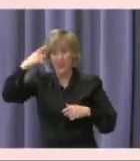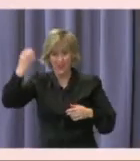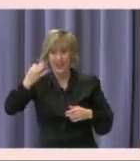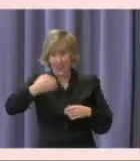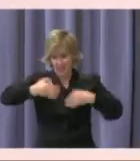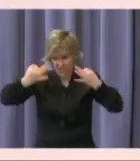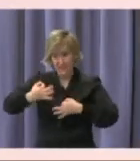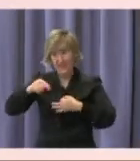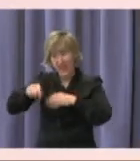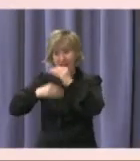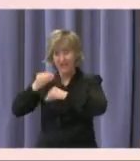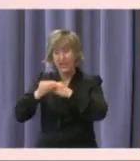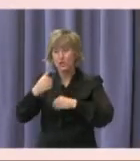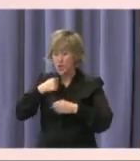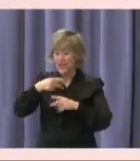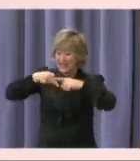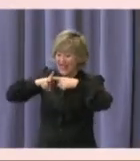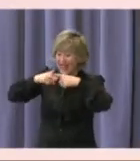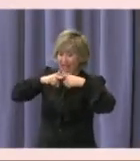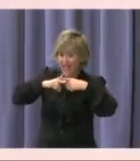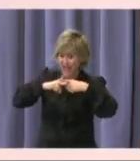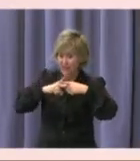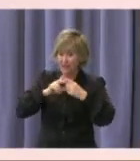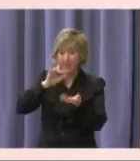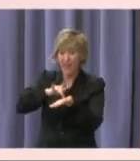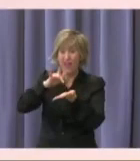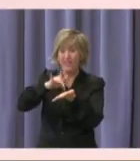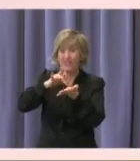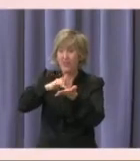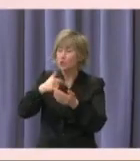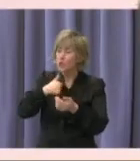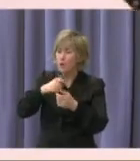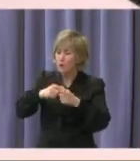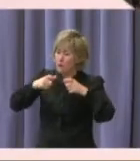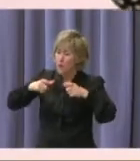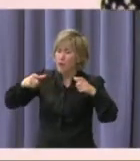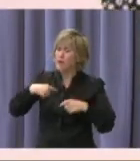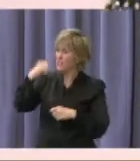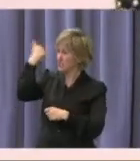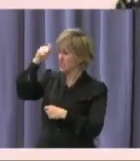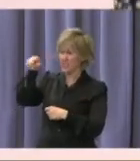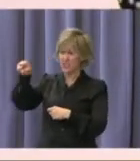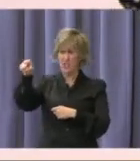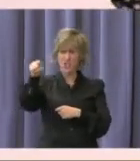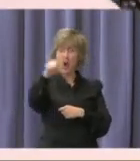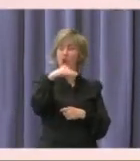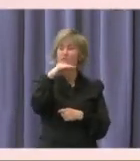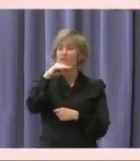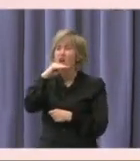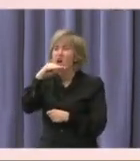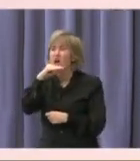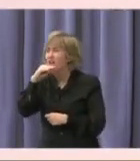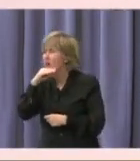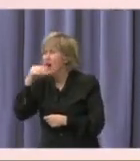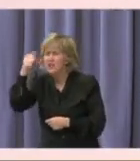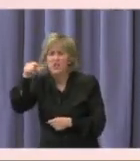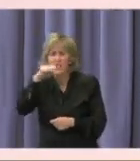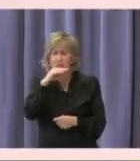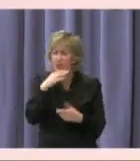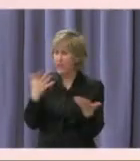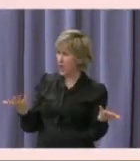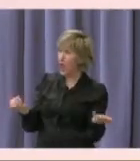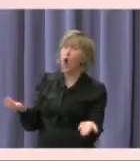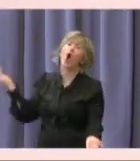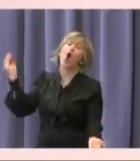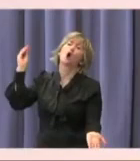talleres, cada vez, ¿sabéis lo que me pasa? Que cada vez me encuentro a más chicos enfadados. Los chicos están enfadados. Otra vez